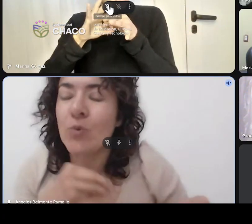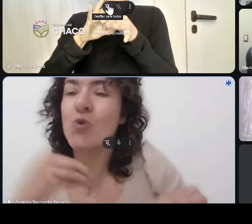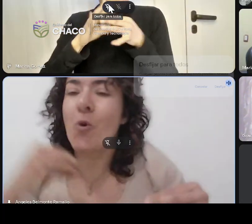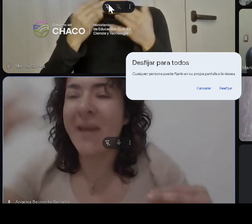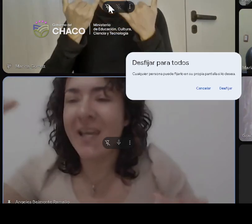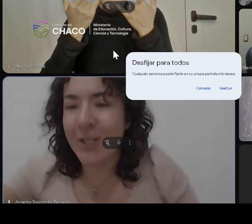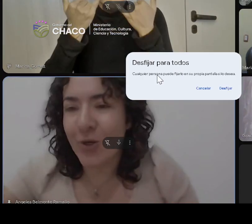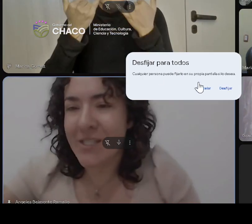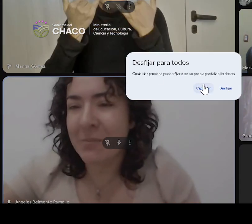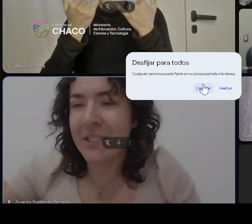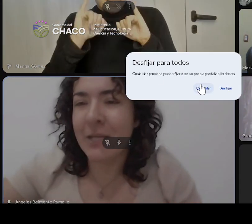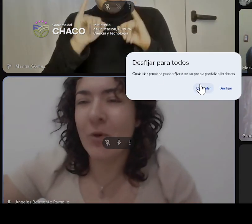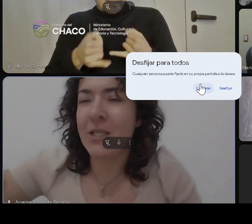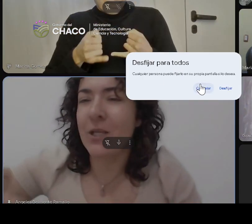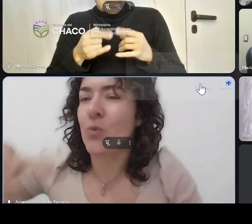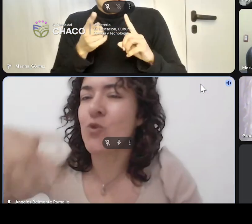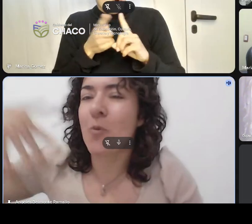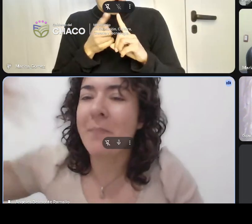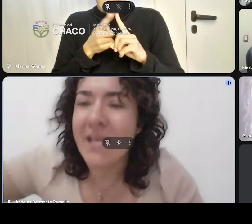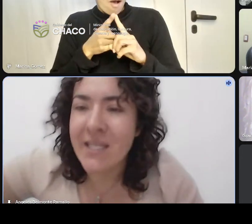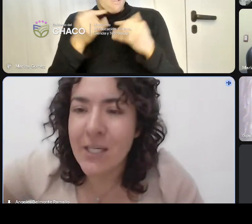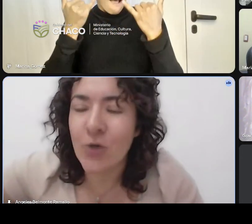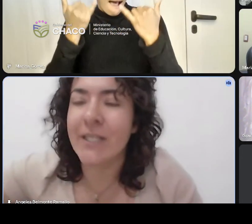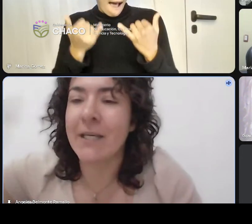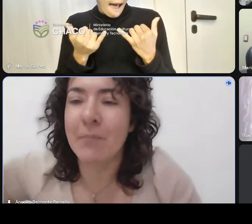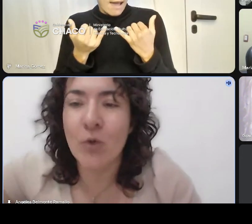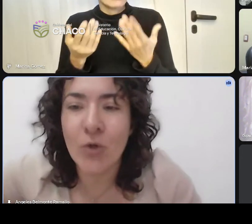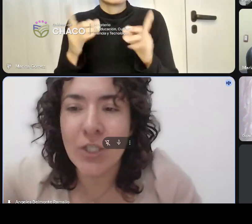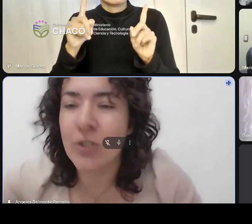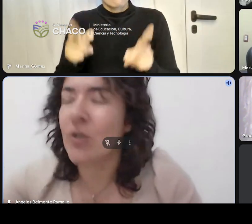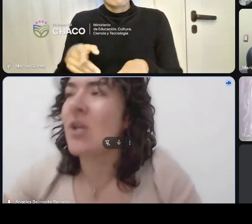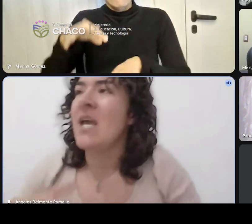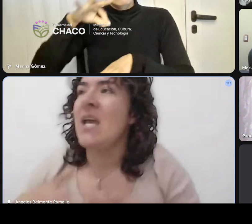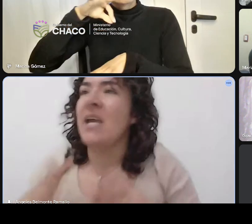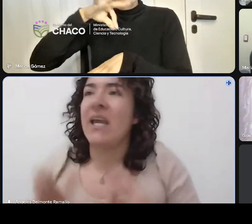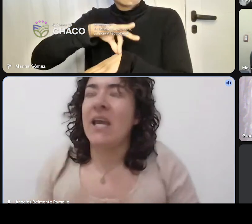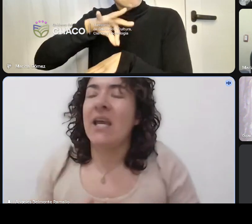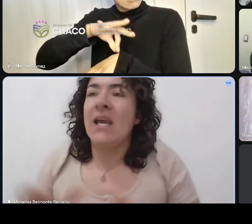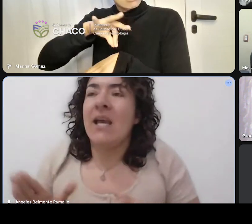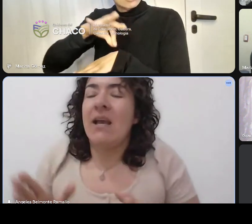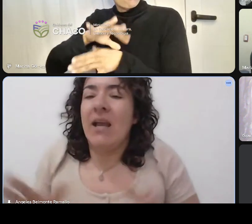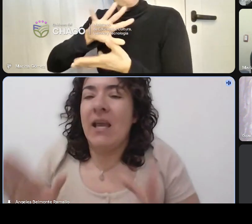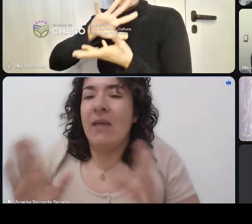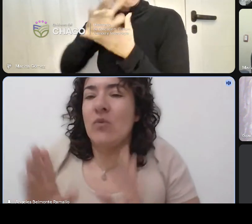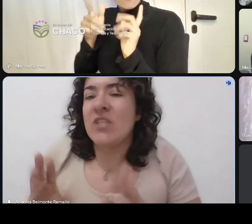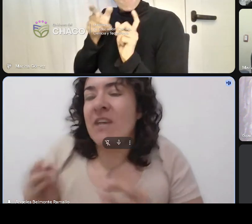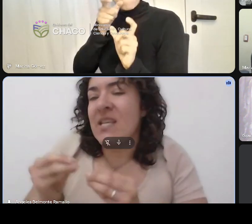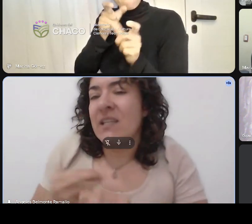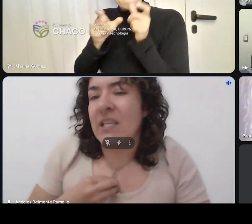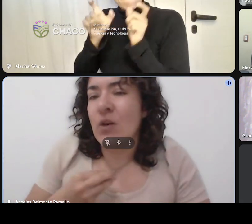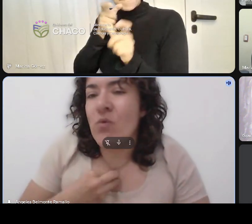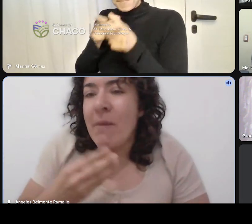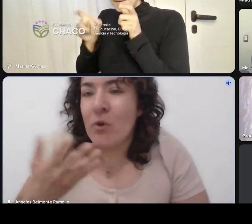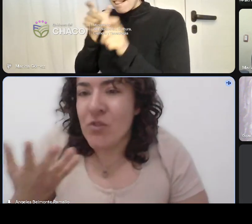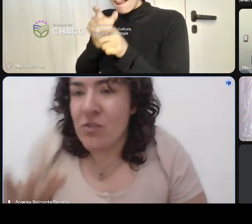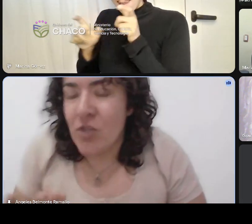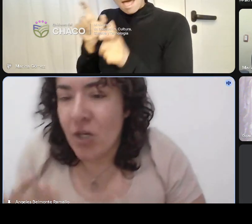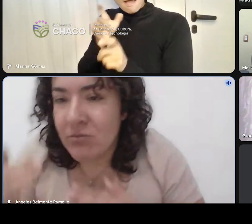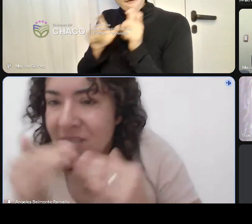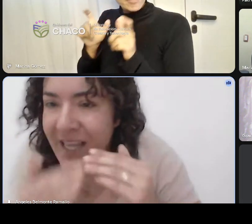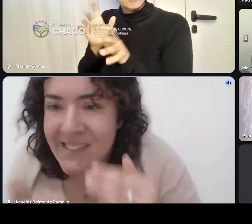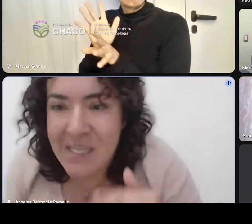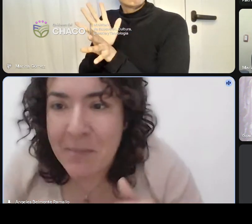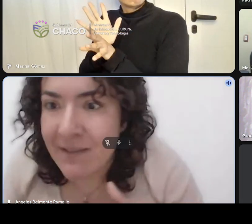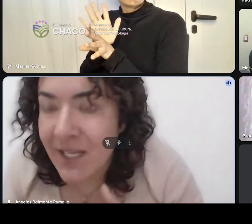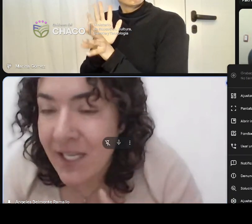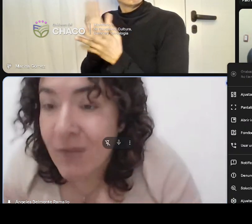un discurso médico, que siempre tenemos el discurso médico, hegemónico, que muchas veces están en una